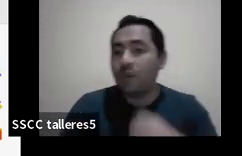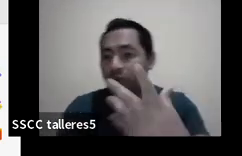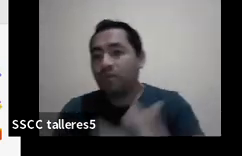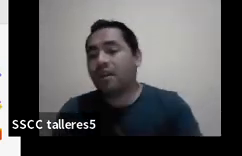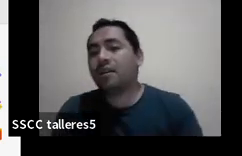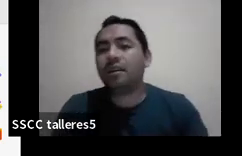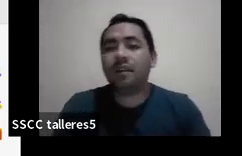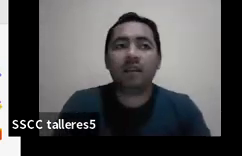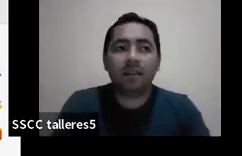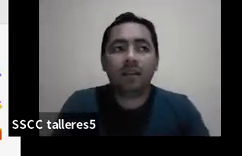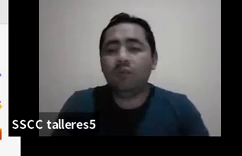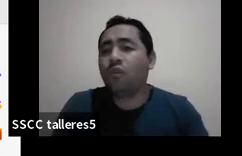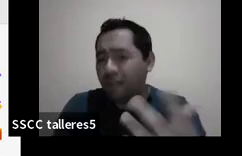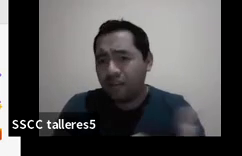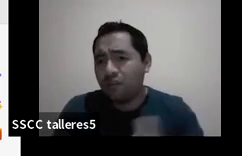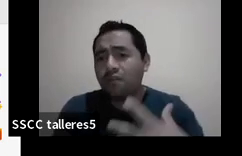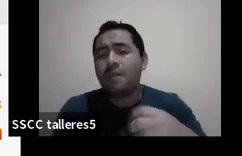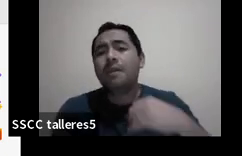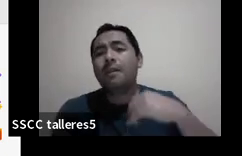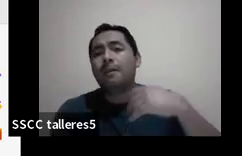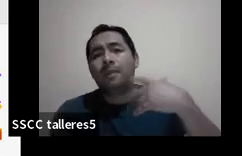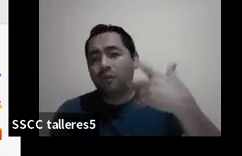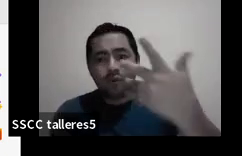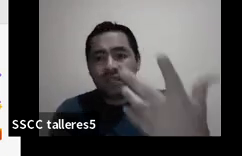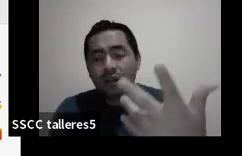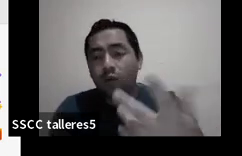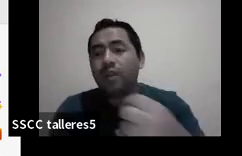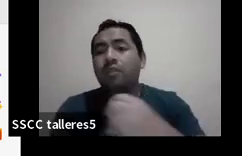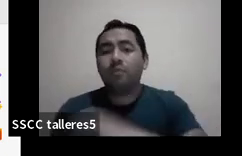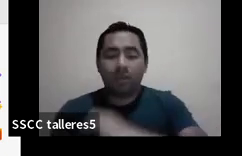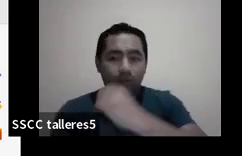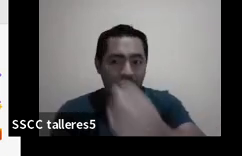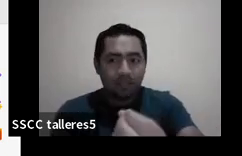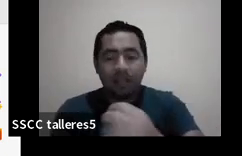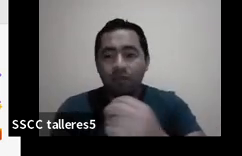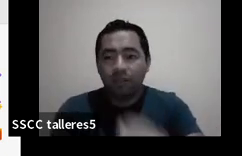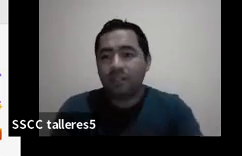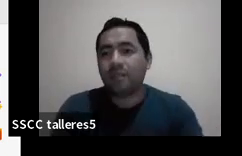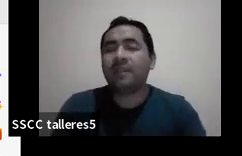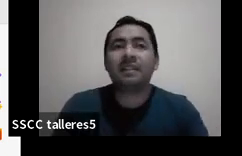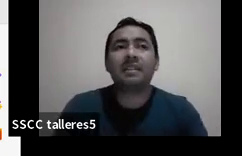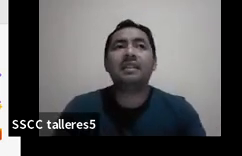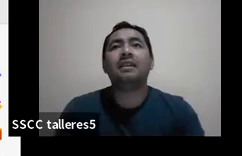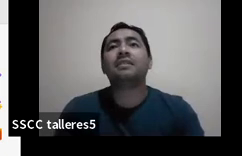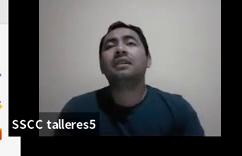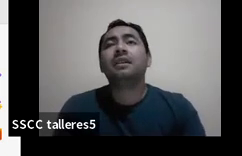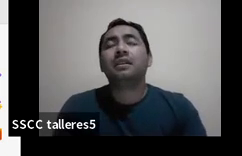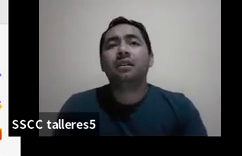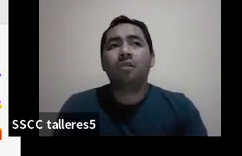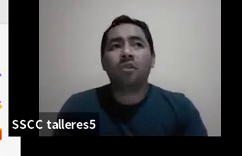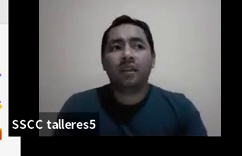su hijo puede estudiar en un colegio, no importa incluido, pero que haya un intérprete de